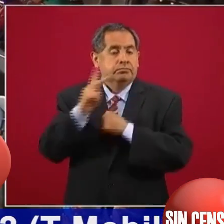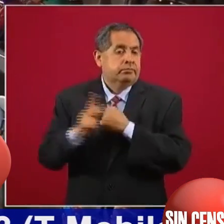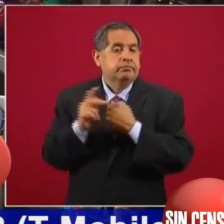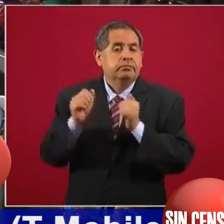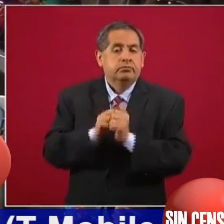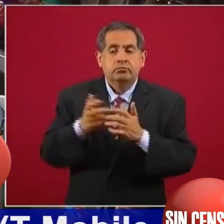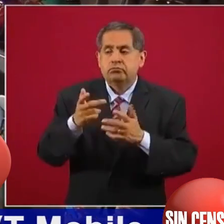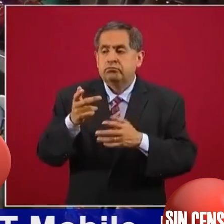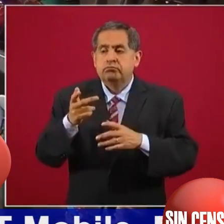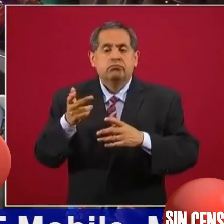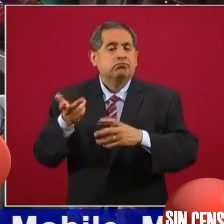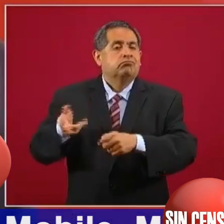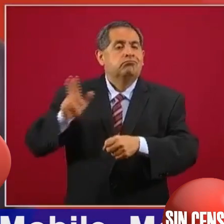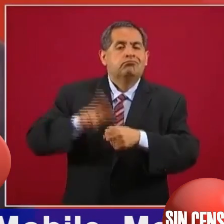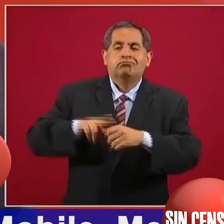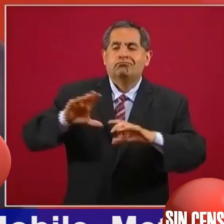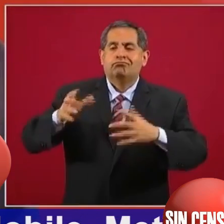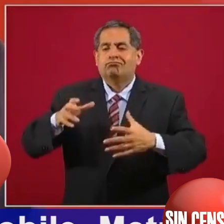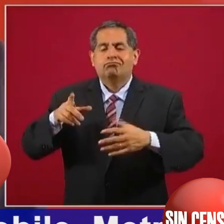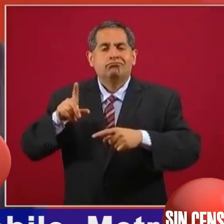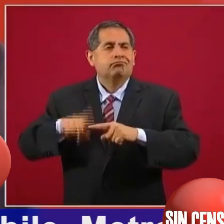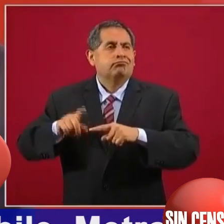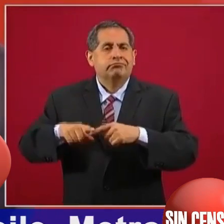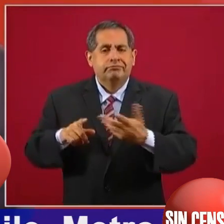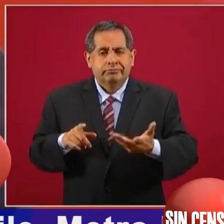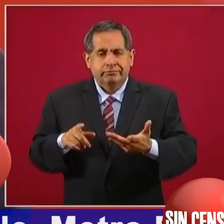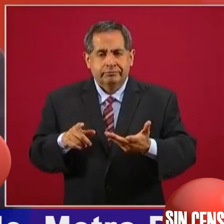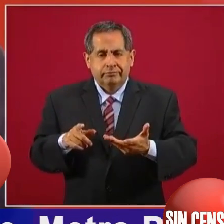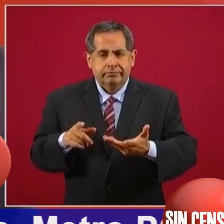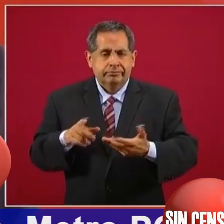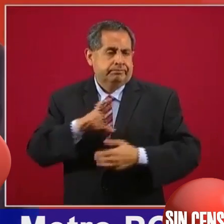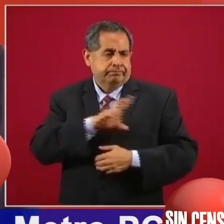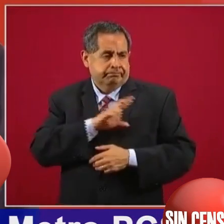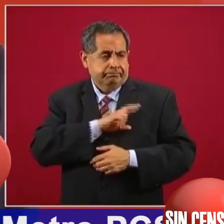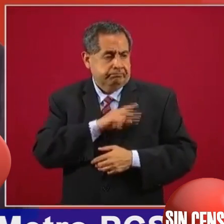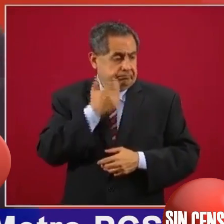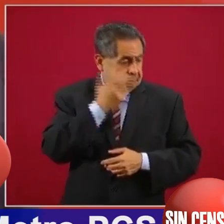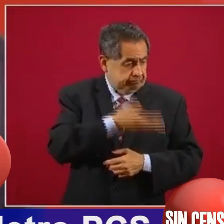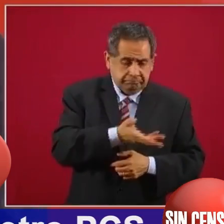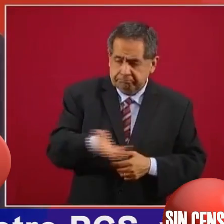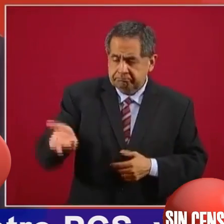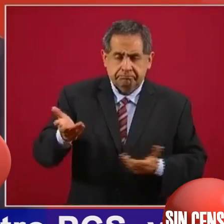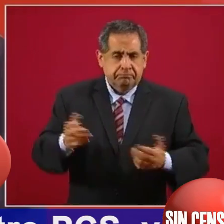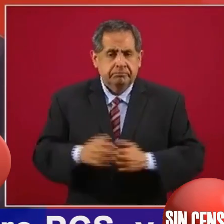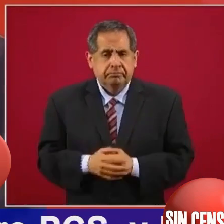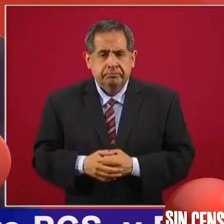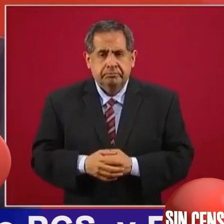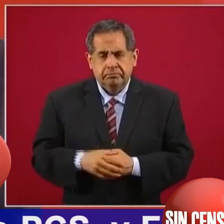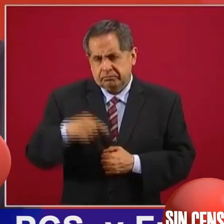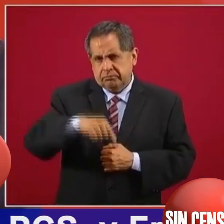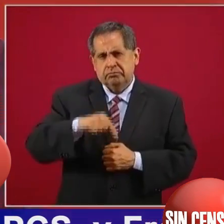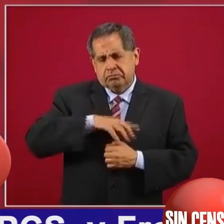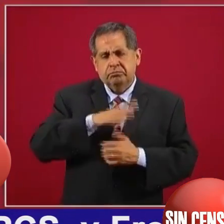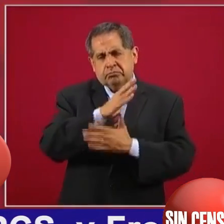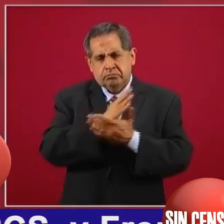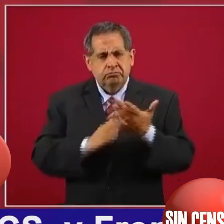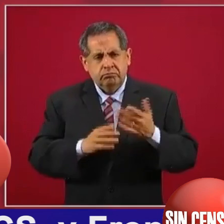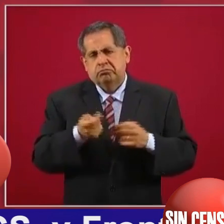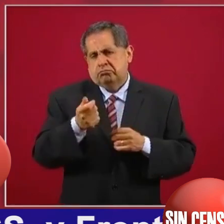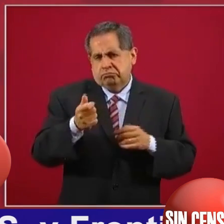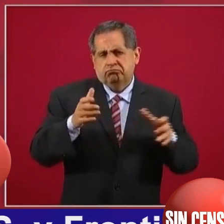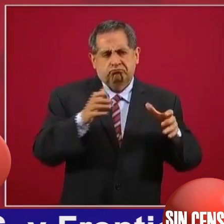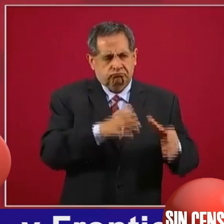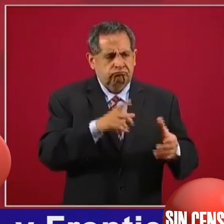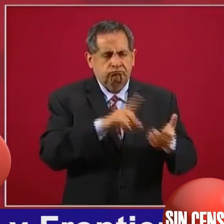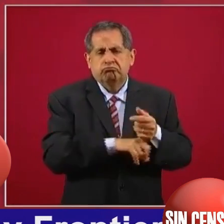salud orientados por los servicios privados. En México tenemos una porción menor